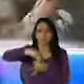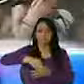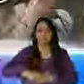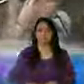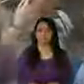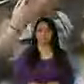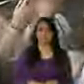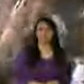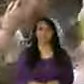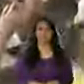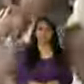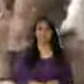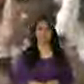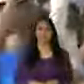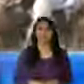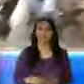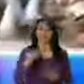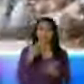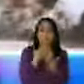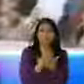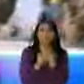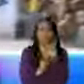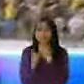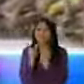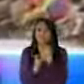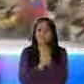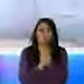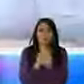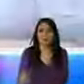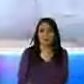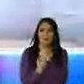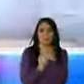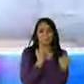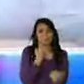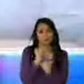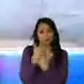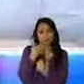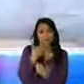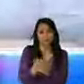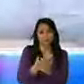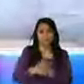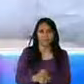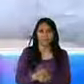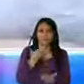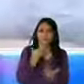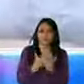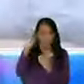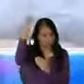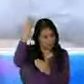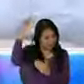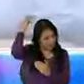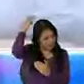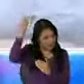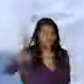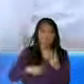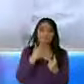En este punto aprovechó para agradecer a quienes le han mostrado su apoyo. A Cintia Viteri. Gracias al alcalde